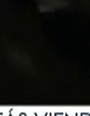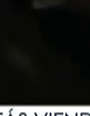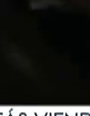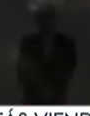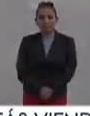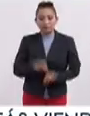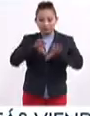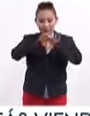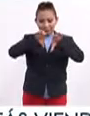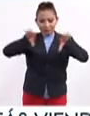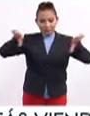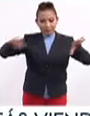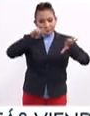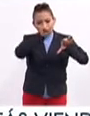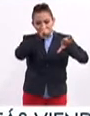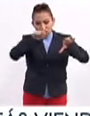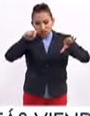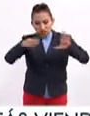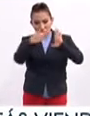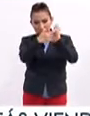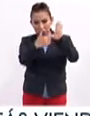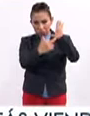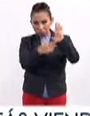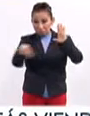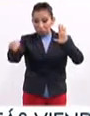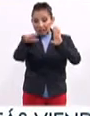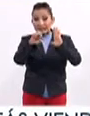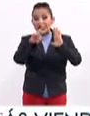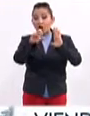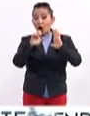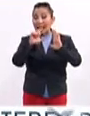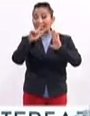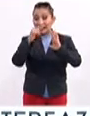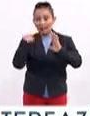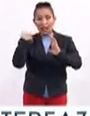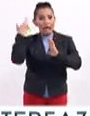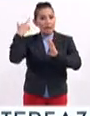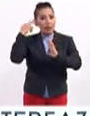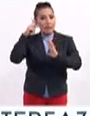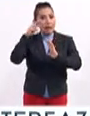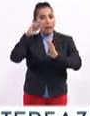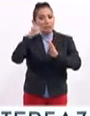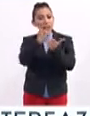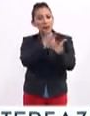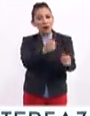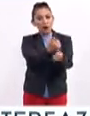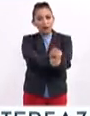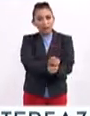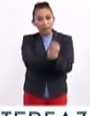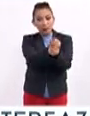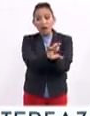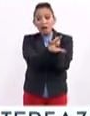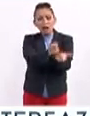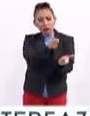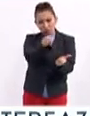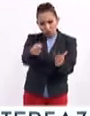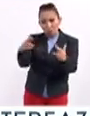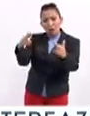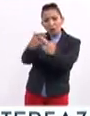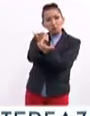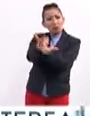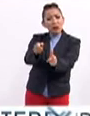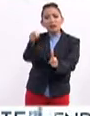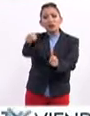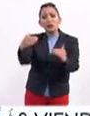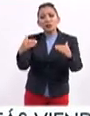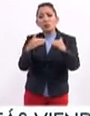El cilindro de Ciro lleva grabados los estatutos con los que Ciro el Grande, rey de Persia, liberó a los esclavos, dio libertad de culto y